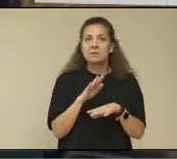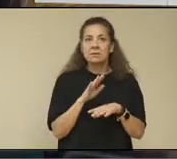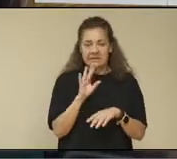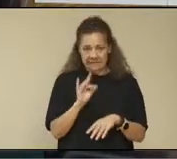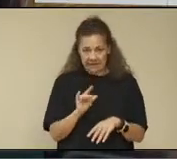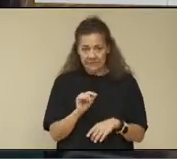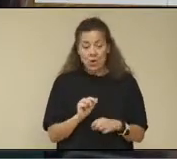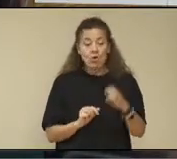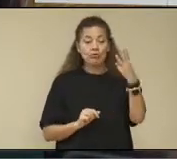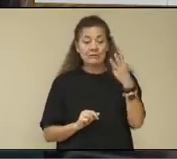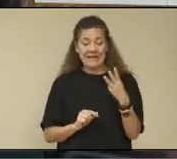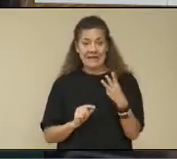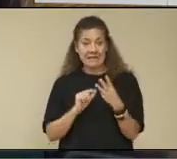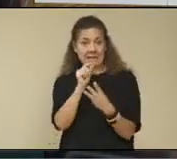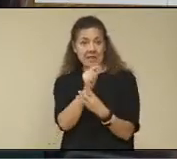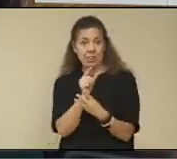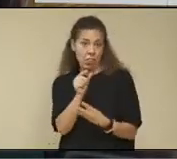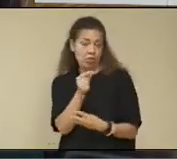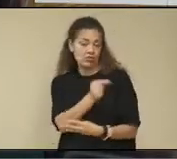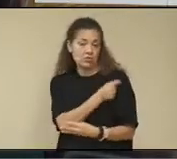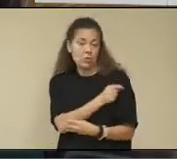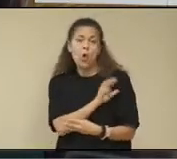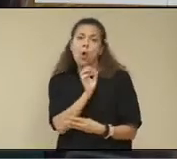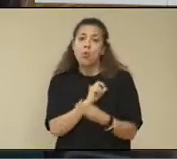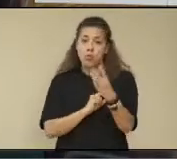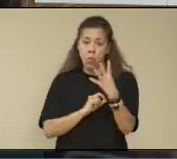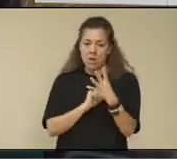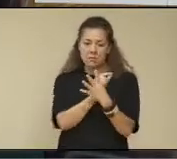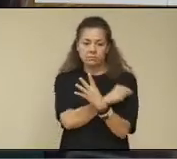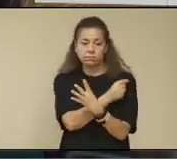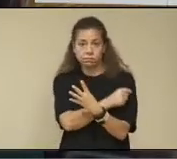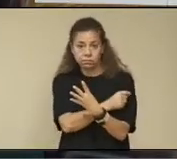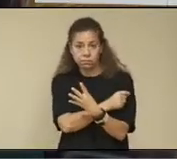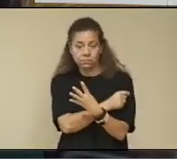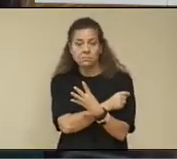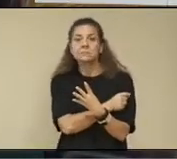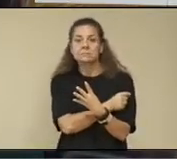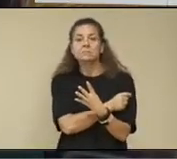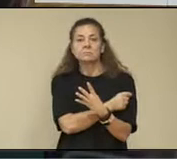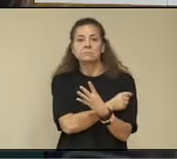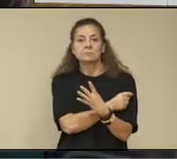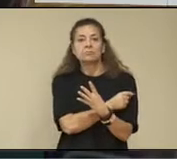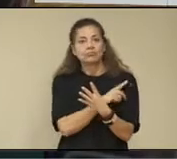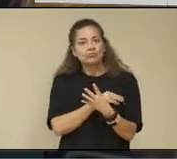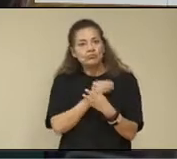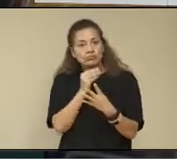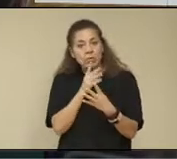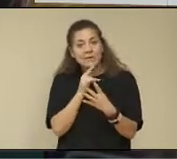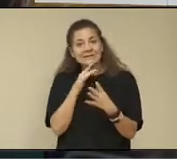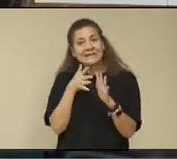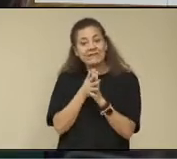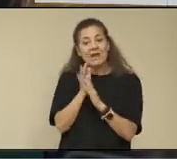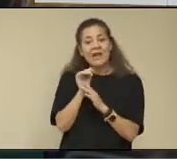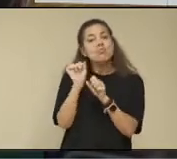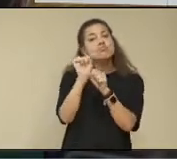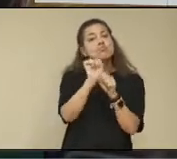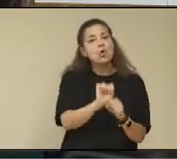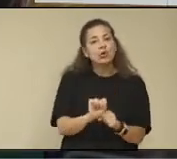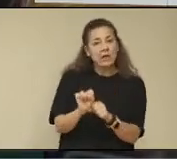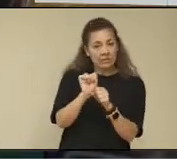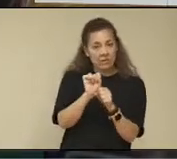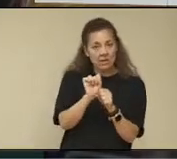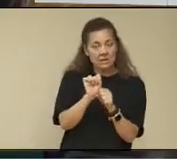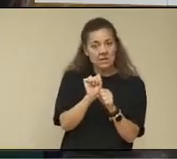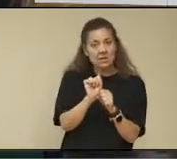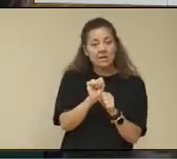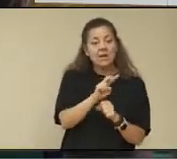con 3 dosis o con 4 dosis, pues es muy heterogénea, es decir, tenemos protecciones que van